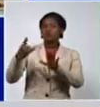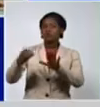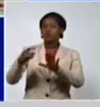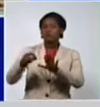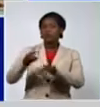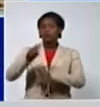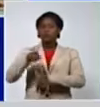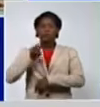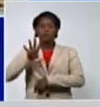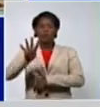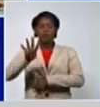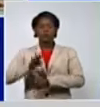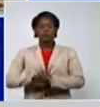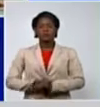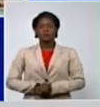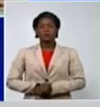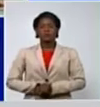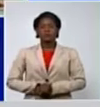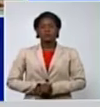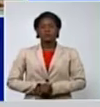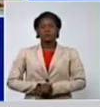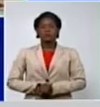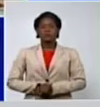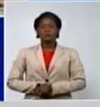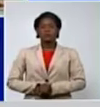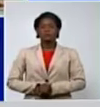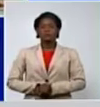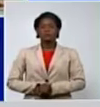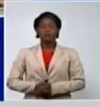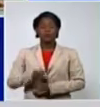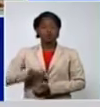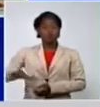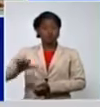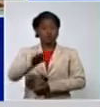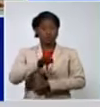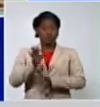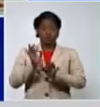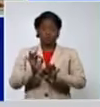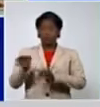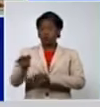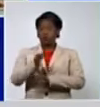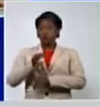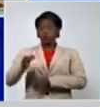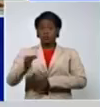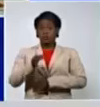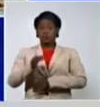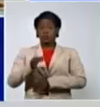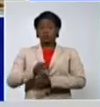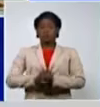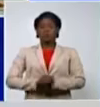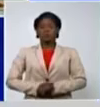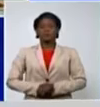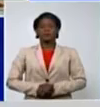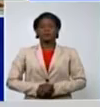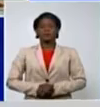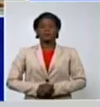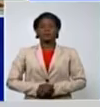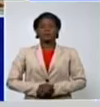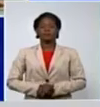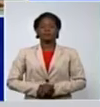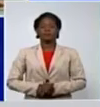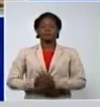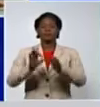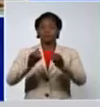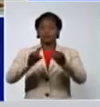90,4. De todos los municipios, todas las provincias incrementan